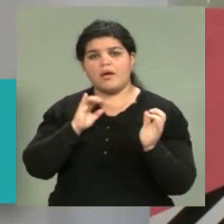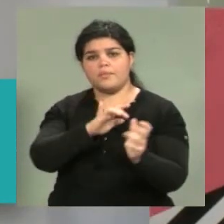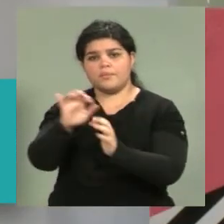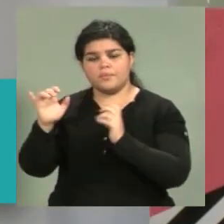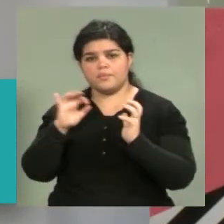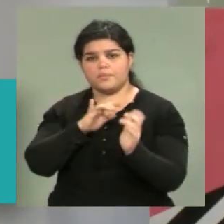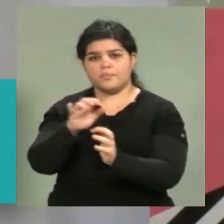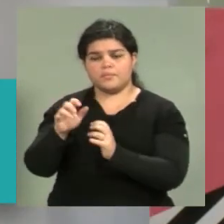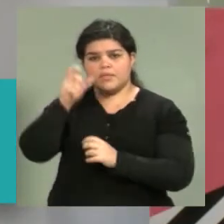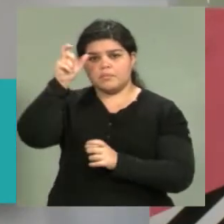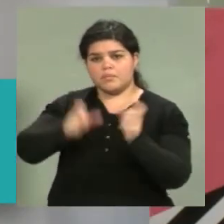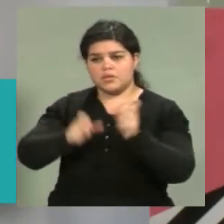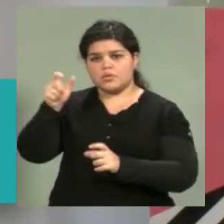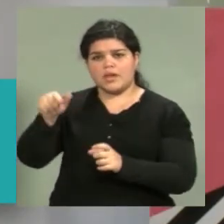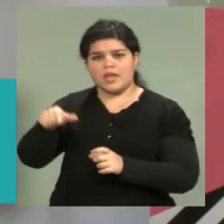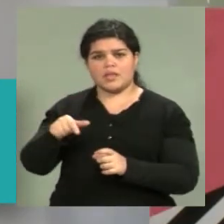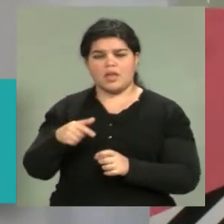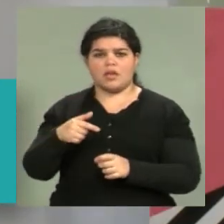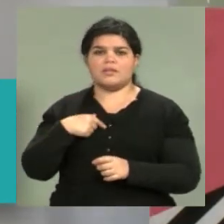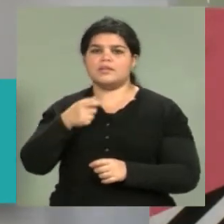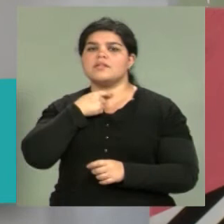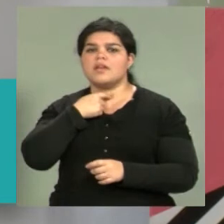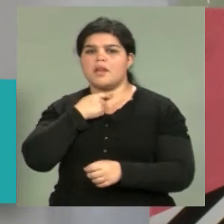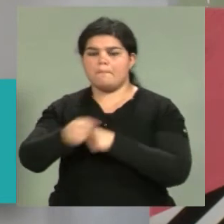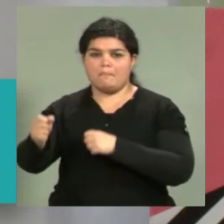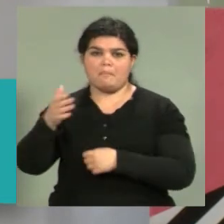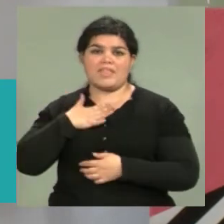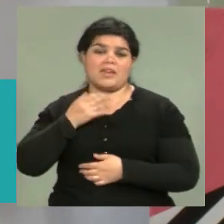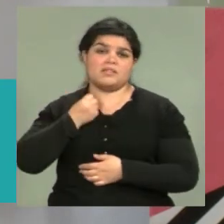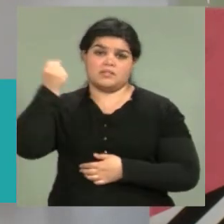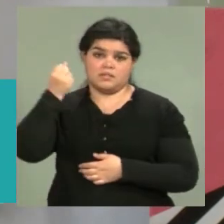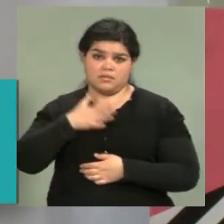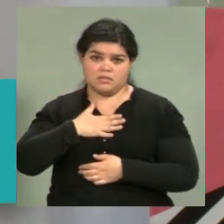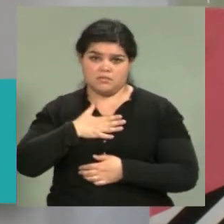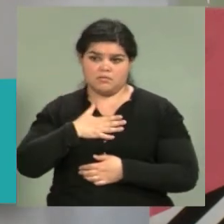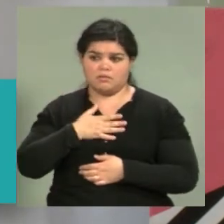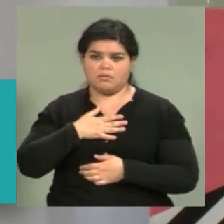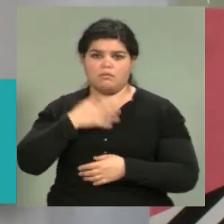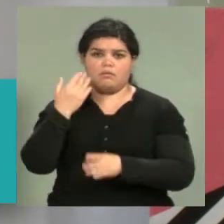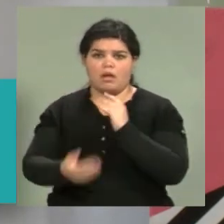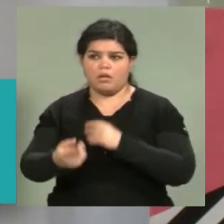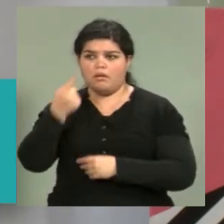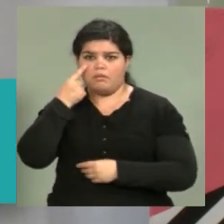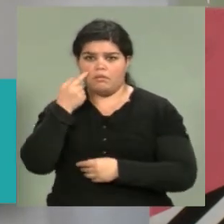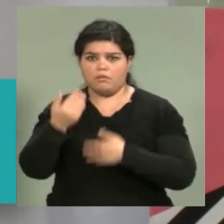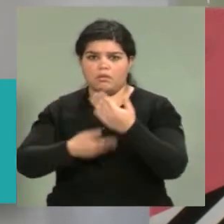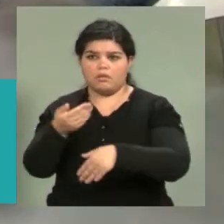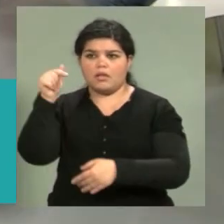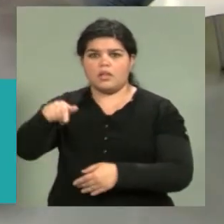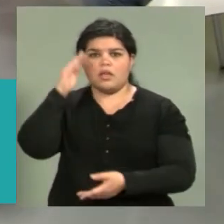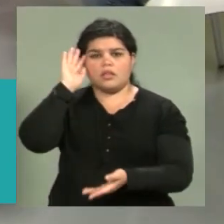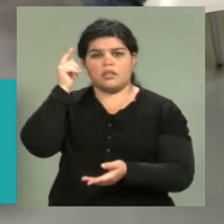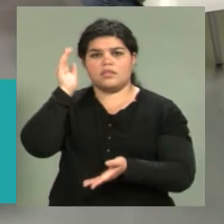o a una persona que comete un intento de suicidio, ¿no? Obviamente falla y sigue viva, lo lógico es que se le interne en un neuropsiquiátrico,